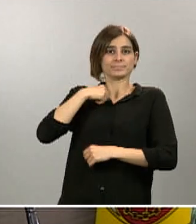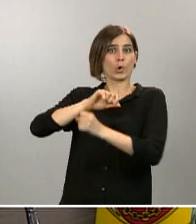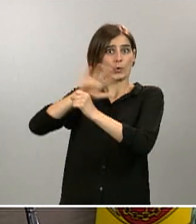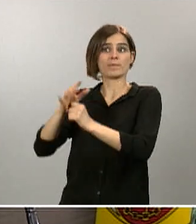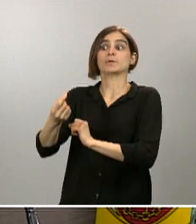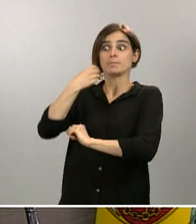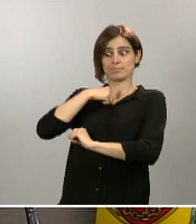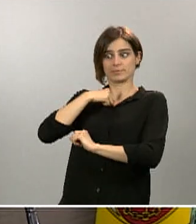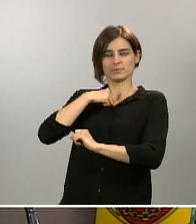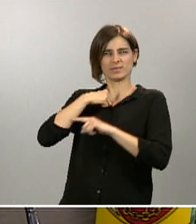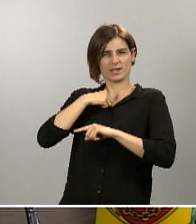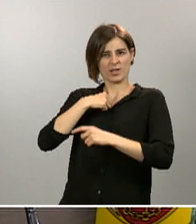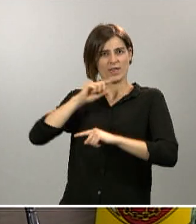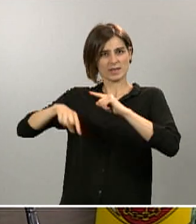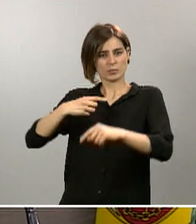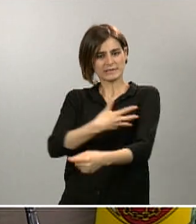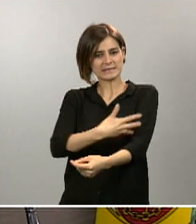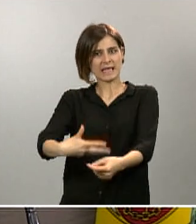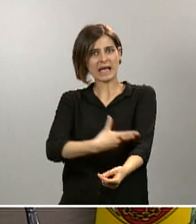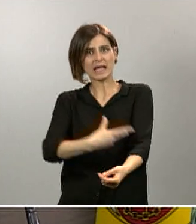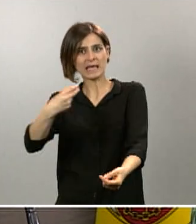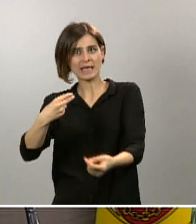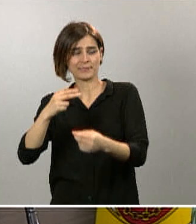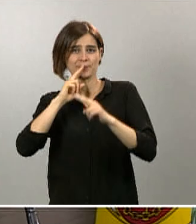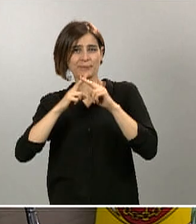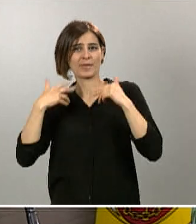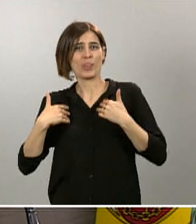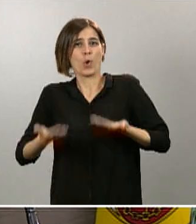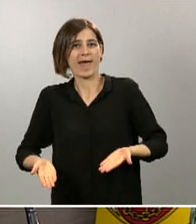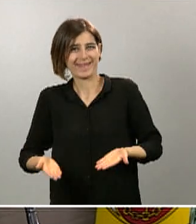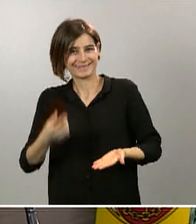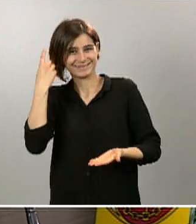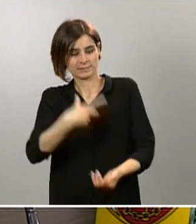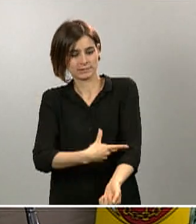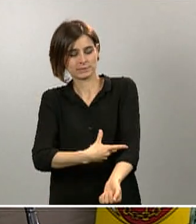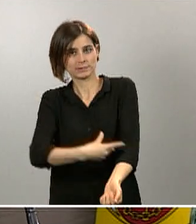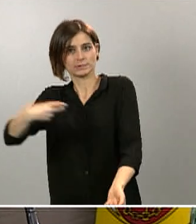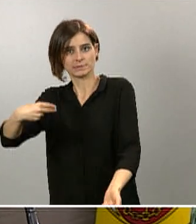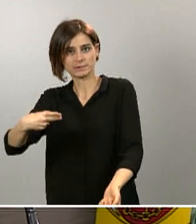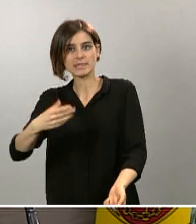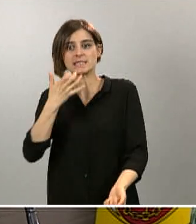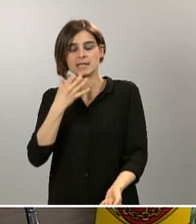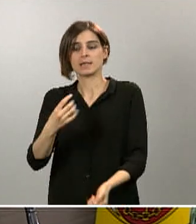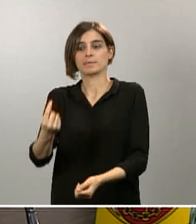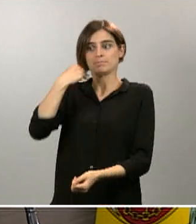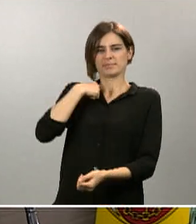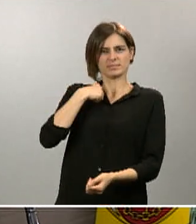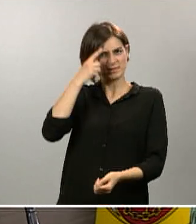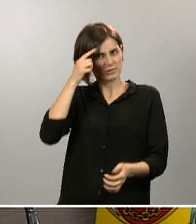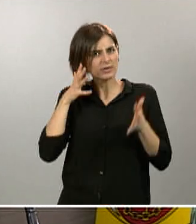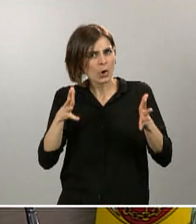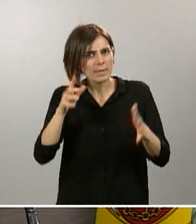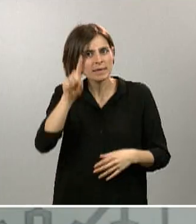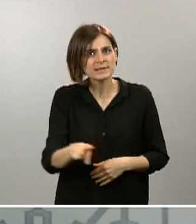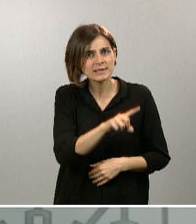Aconsejable. La donación de sangre por parte de quienes han pasado, en su caso, por ejemplo. Me resulta, vamos a ver, yo no puedo donar sangre porque